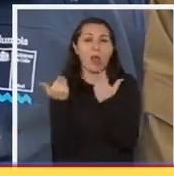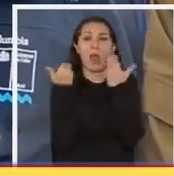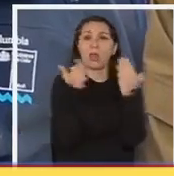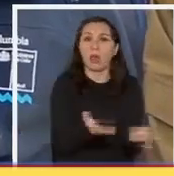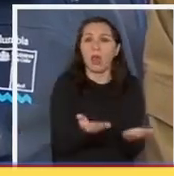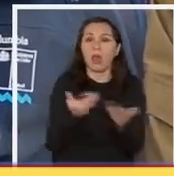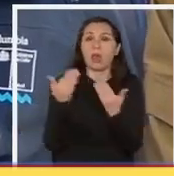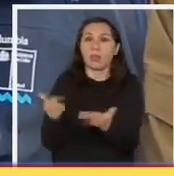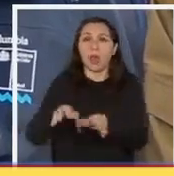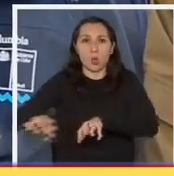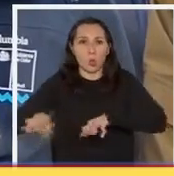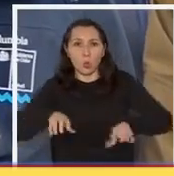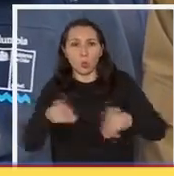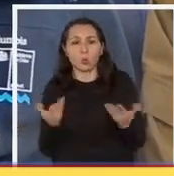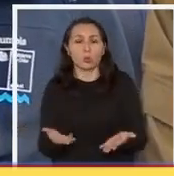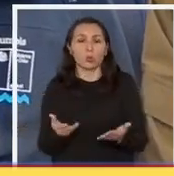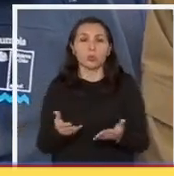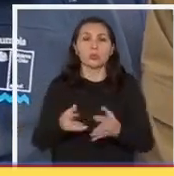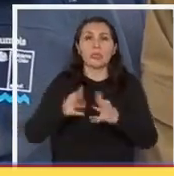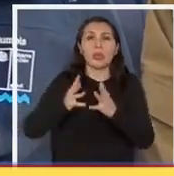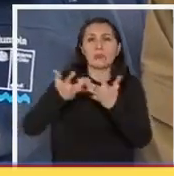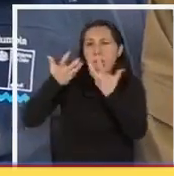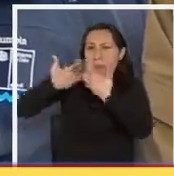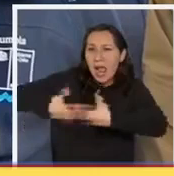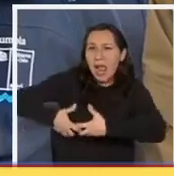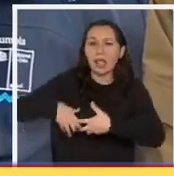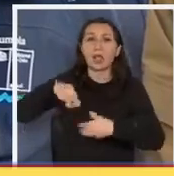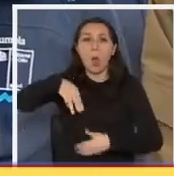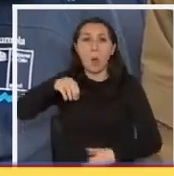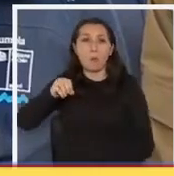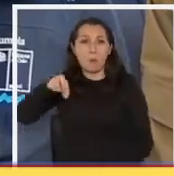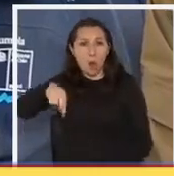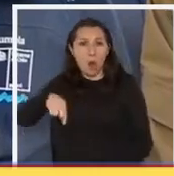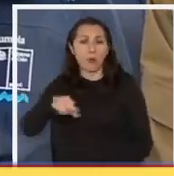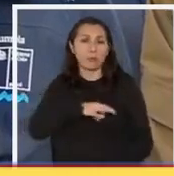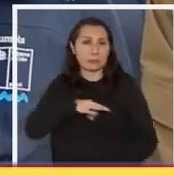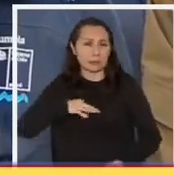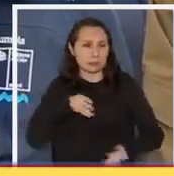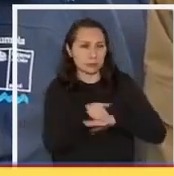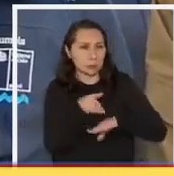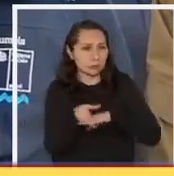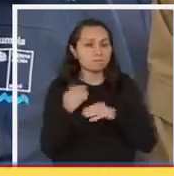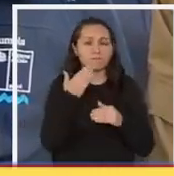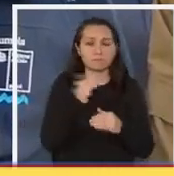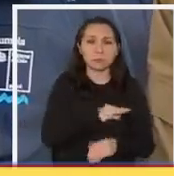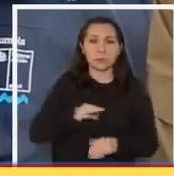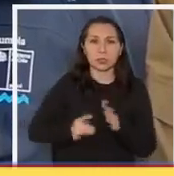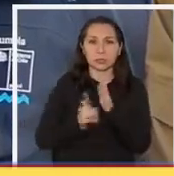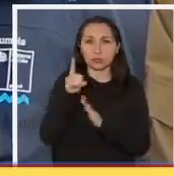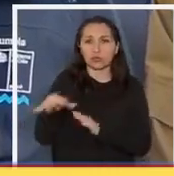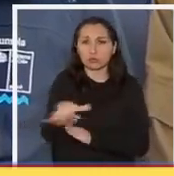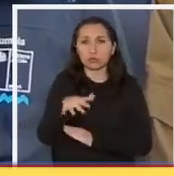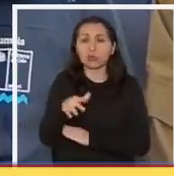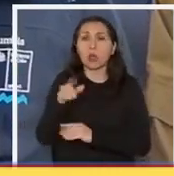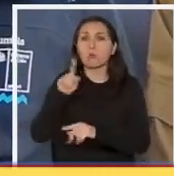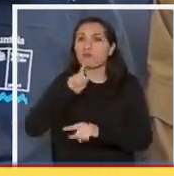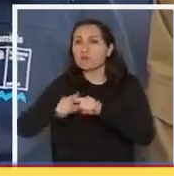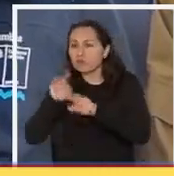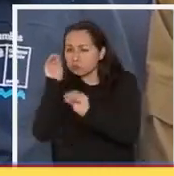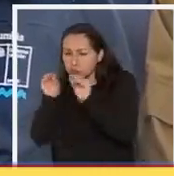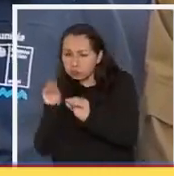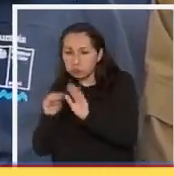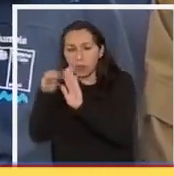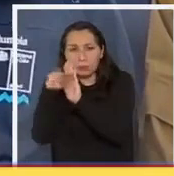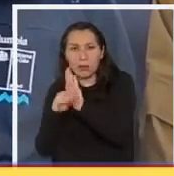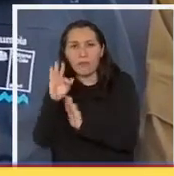entregando enseres y maquinaria, cómo el MOP está en terreno, cómo el Ministerio de Desarrollo Social está sacando la ficha,